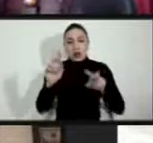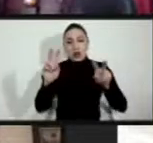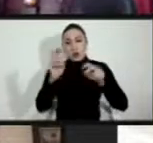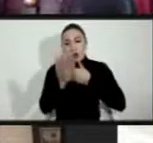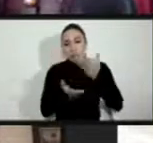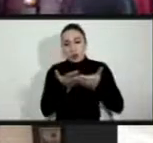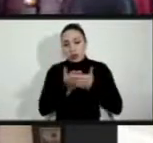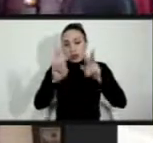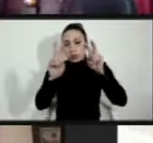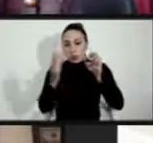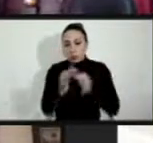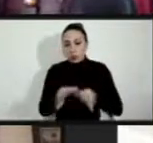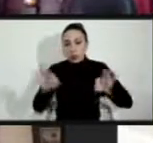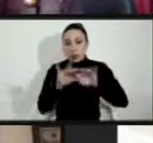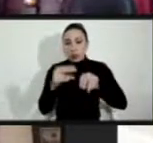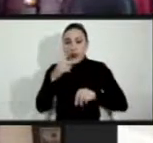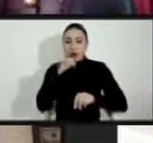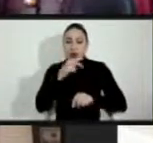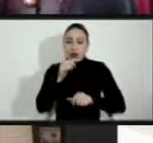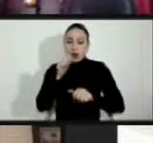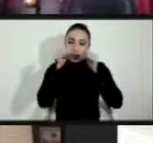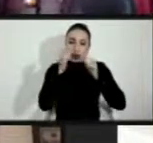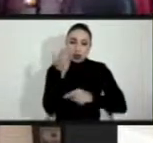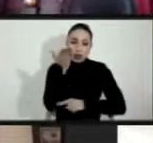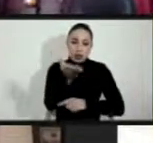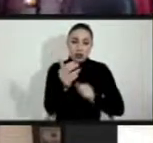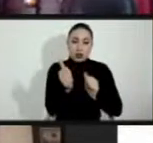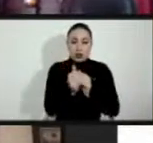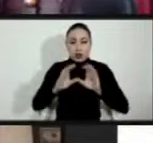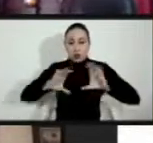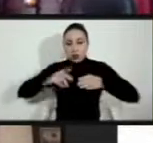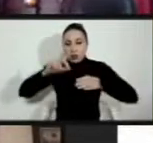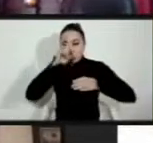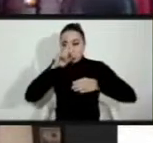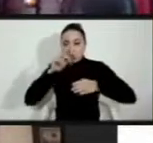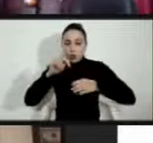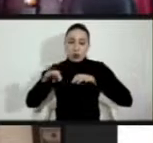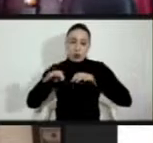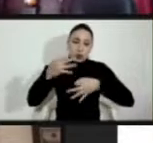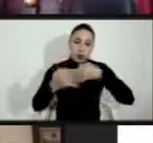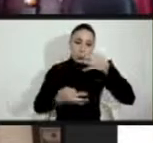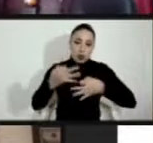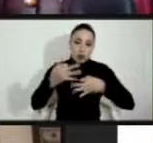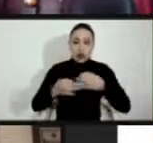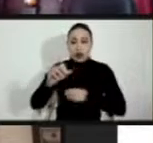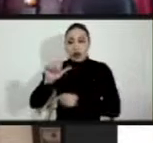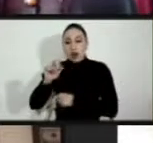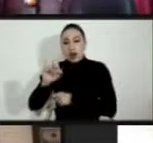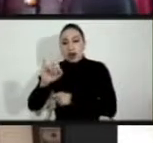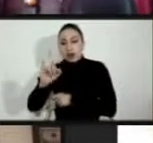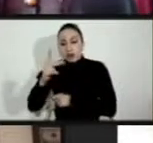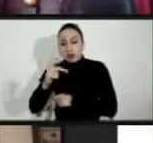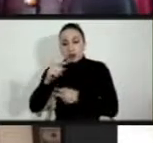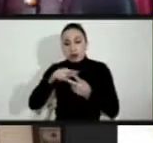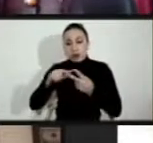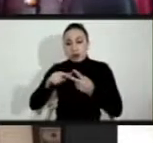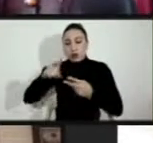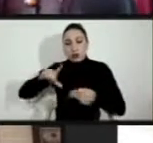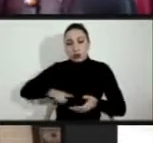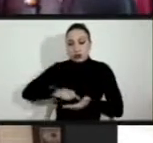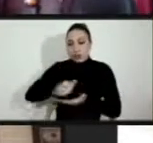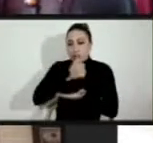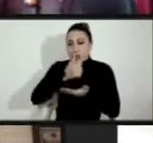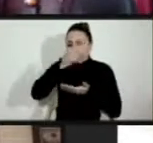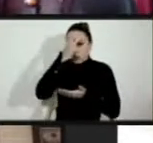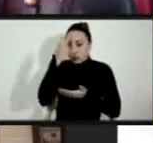Jurídica y de Servicios Legales y a la Agencia Digital de Innovación Pública, ambos de la Ciudad de México, a modificar de inmediato el programa para la consulta de las